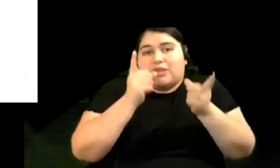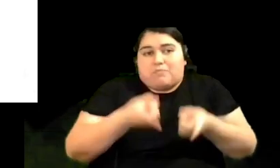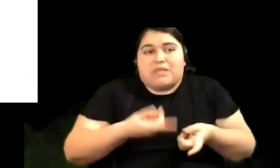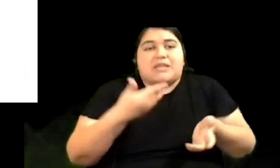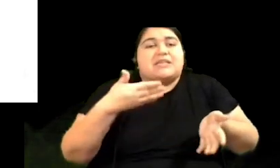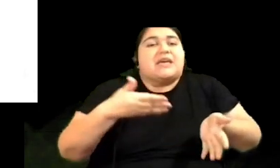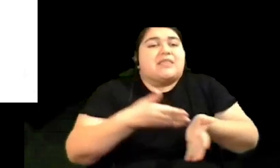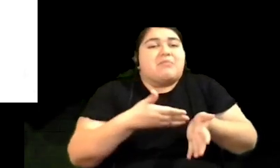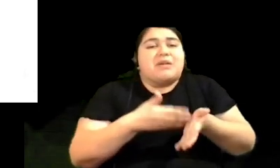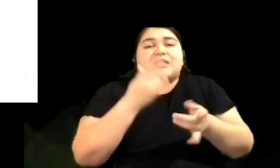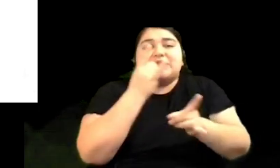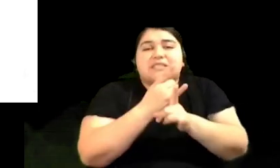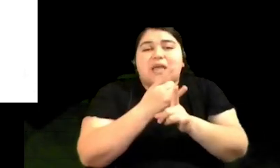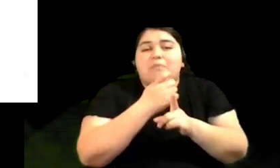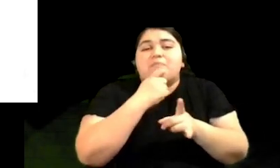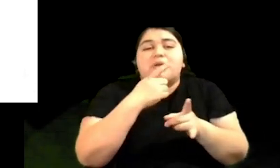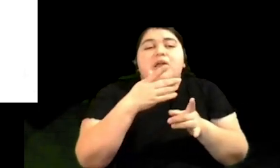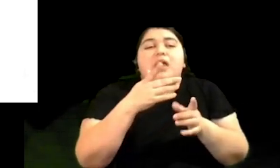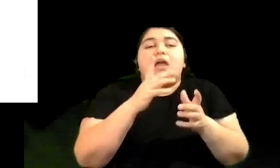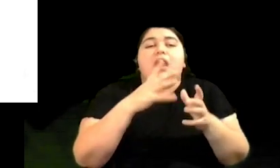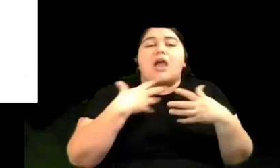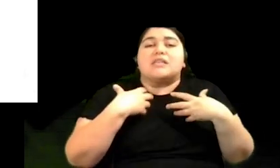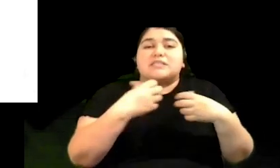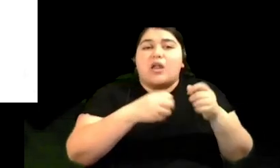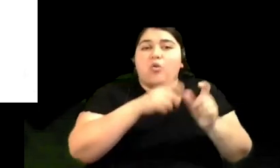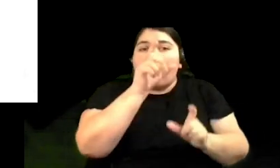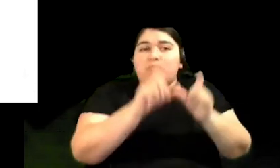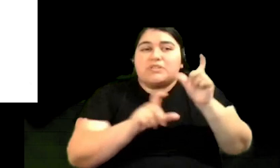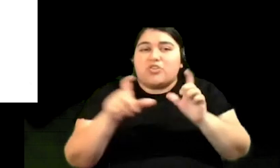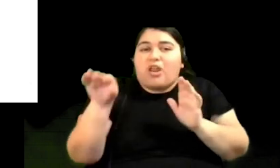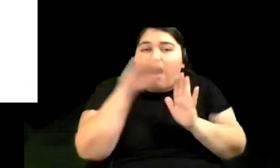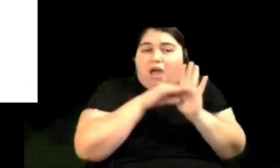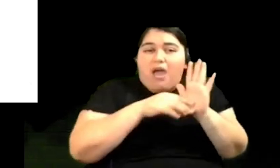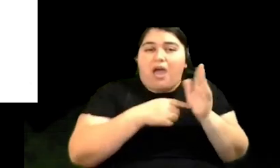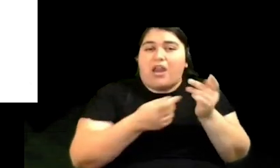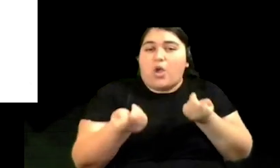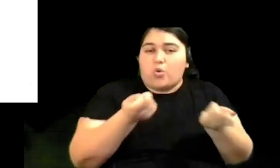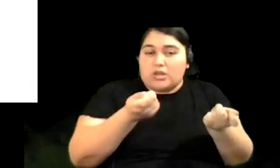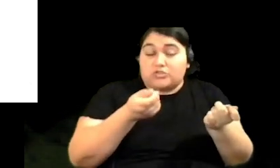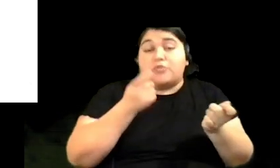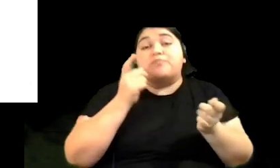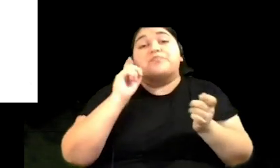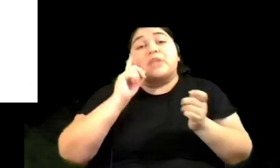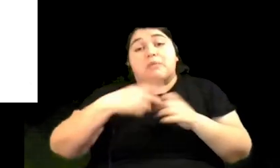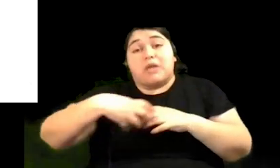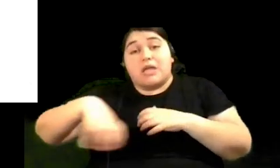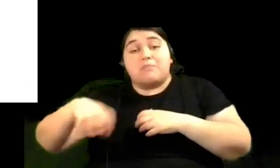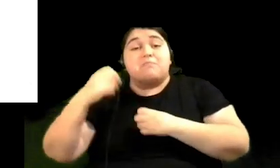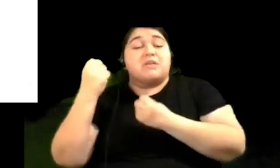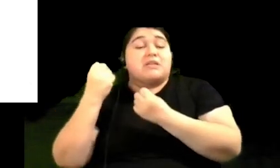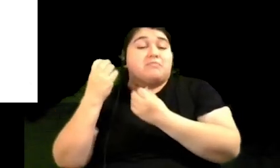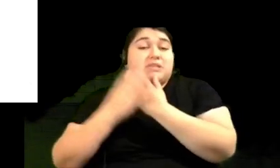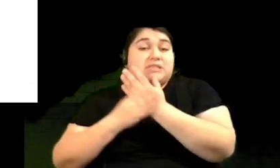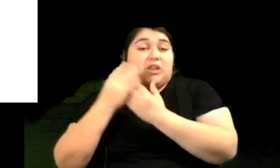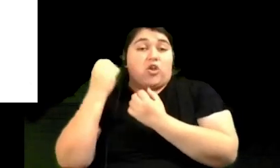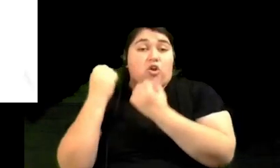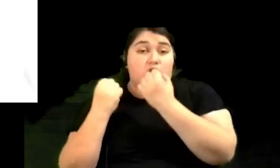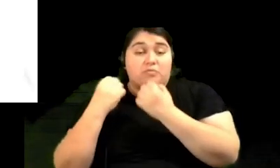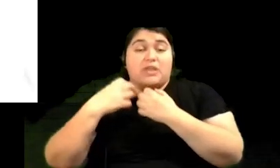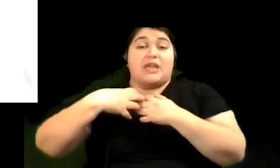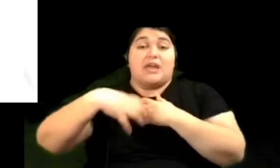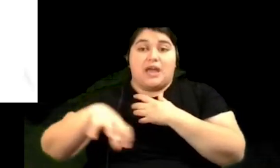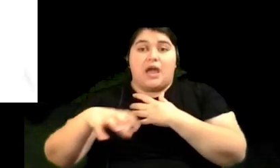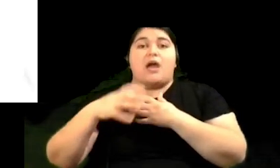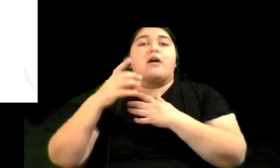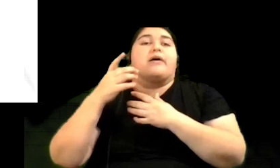que tienen con las externalidades en la salud de la población. El efecto económico, a través del Ministerio de Economía, Secretaría de Hacienda,